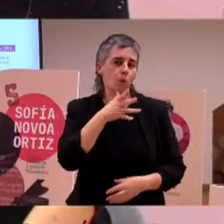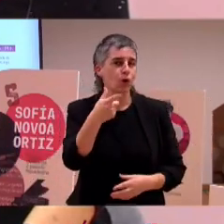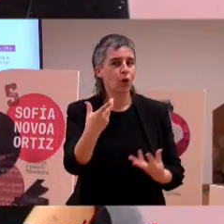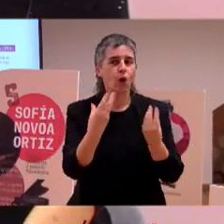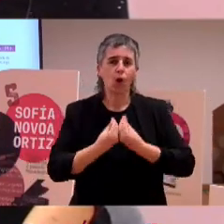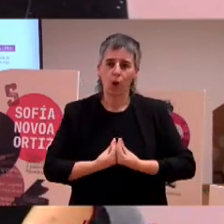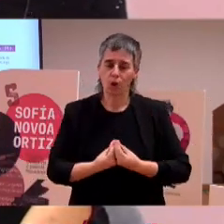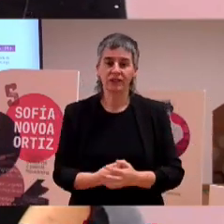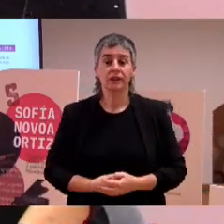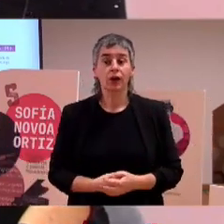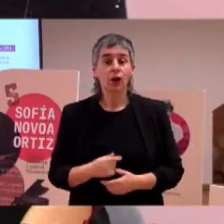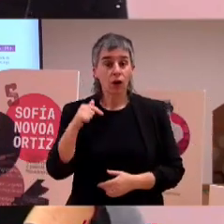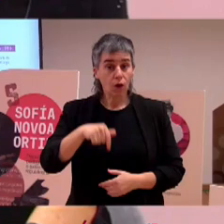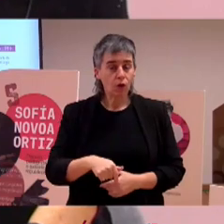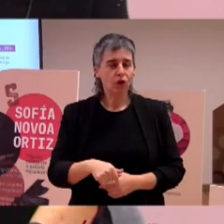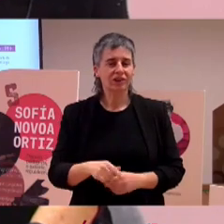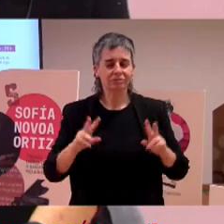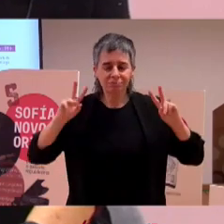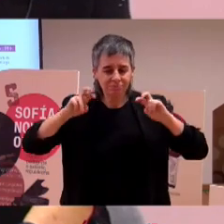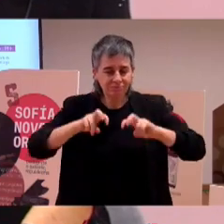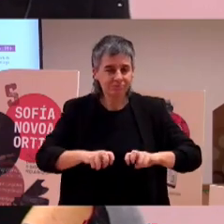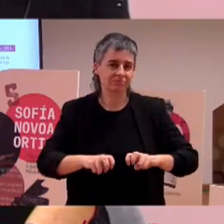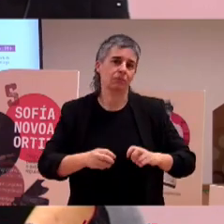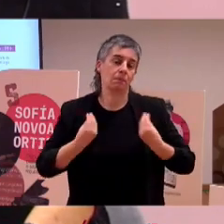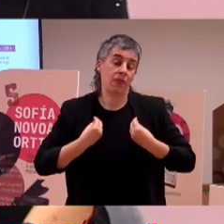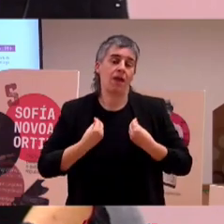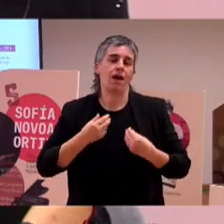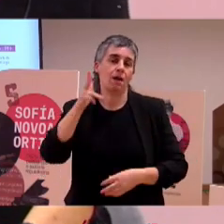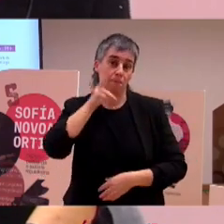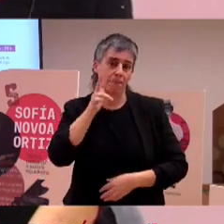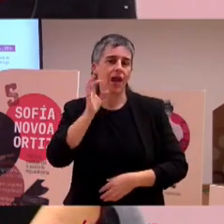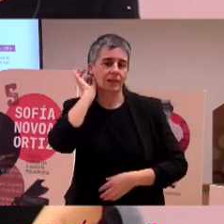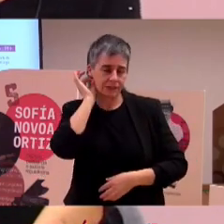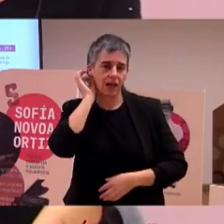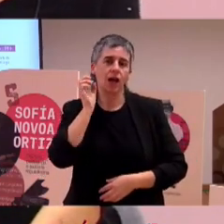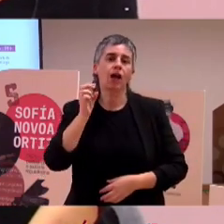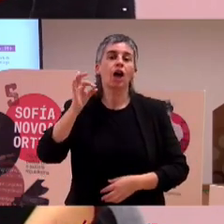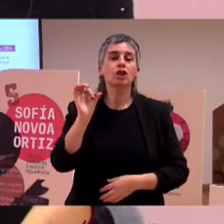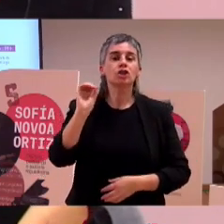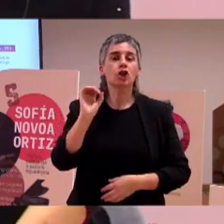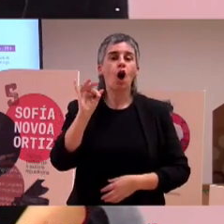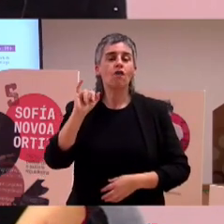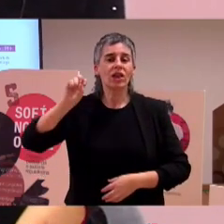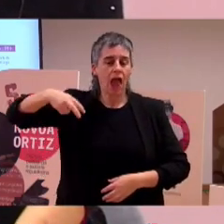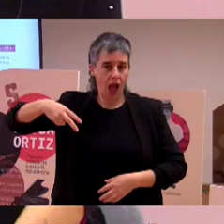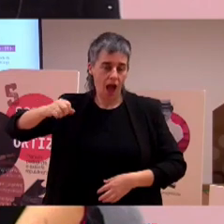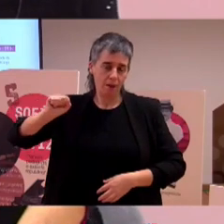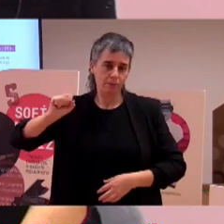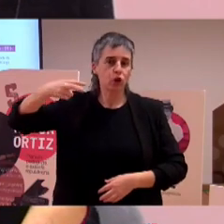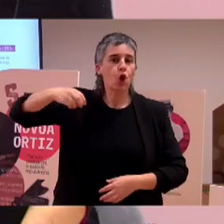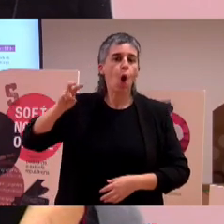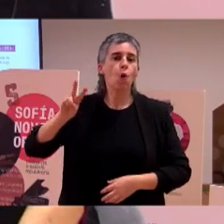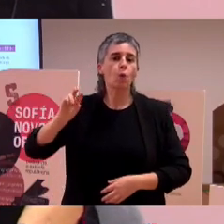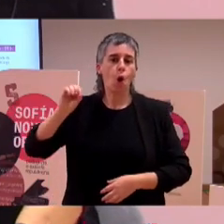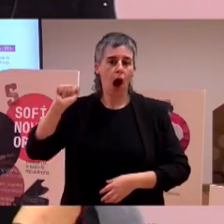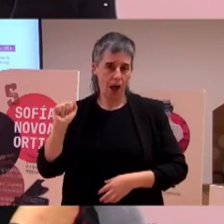Hoxe mergullándonos na vida na viguesa Sofía Novoa Ortiz, pianista, pedagoga. Quero